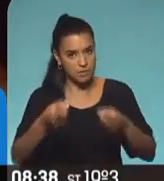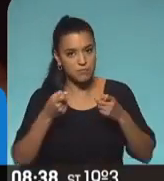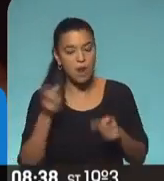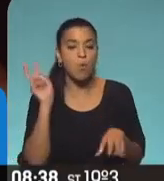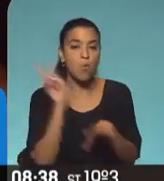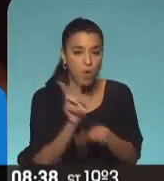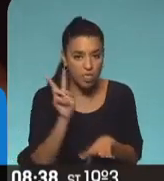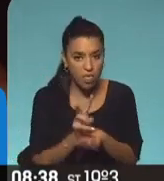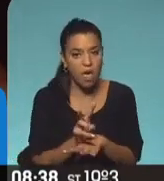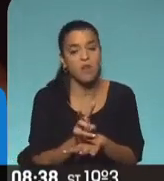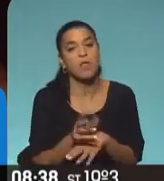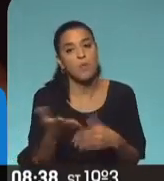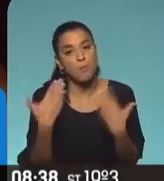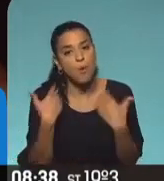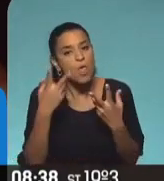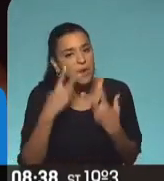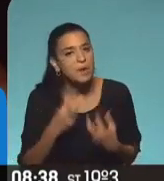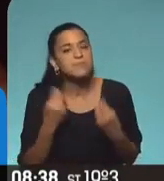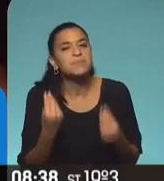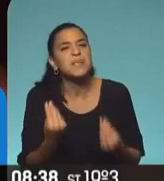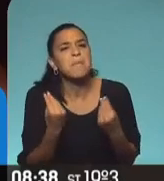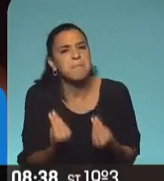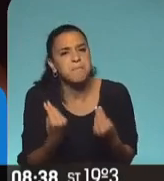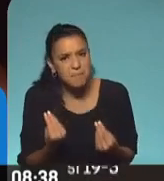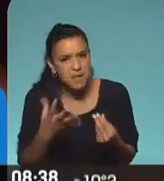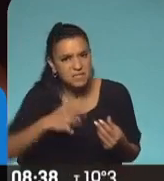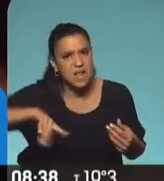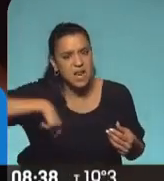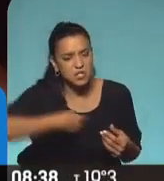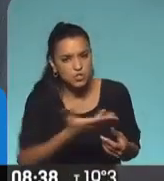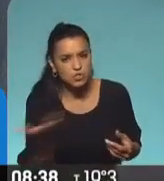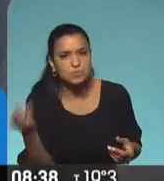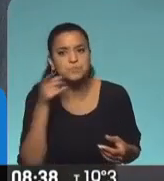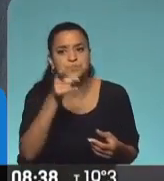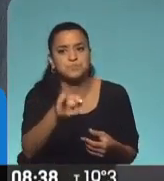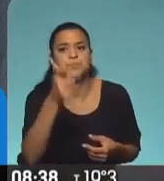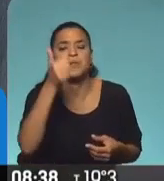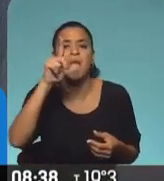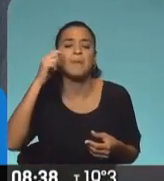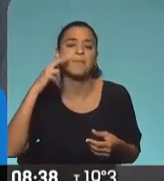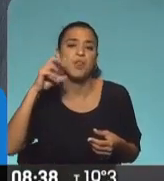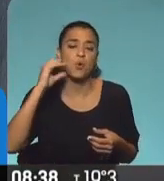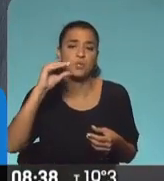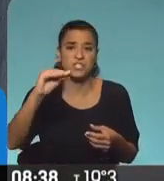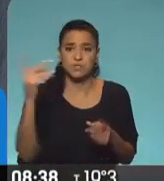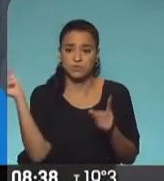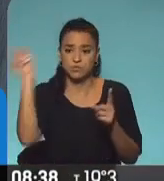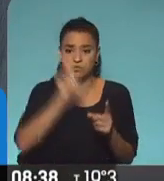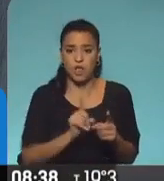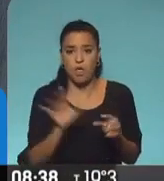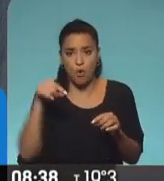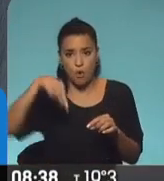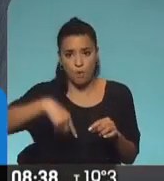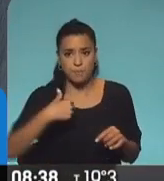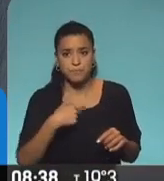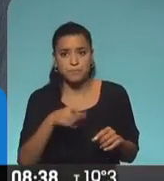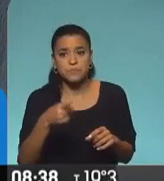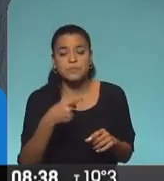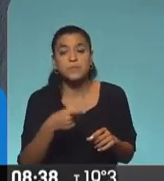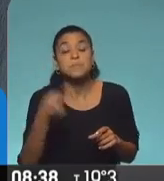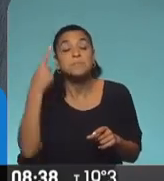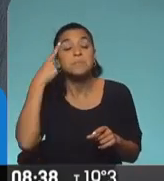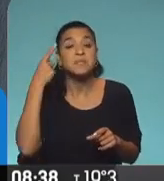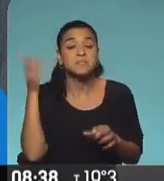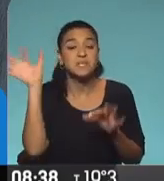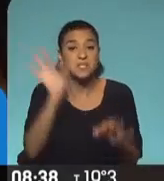proteger y poder revisar esto que nos está pasando en la sociedad pero llegó en las últimas horas a nuestro país especulado con que esté hoy en el congreso